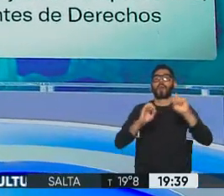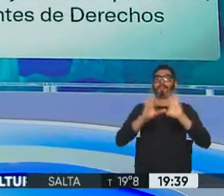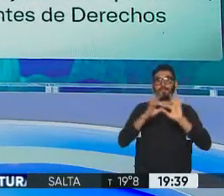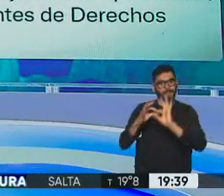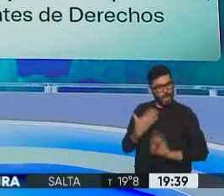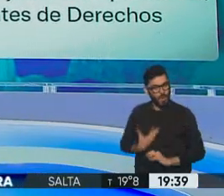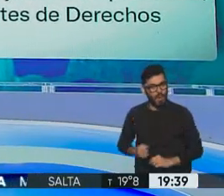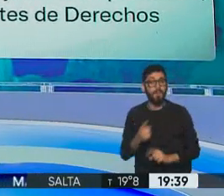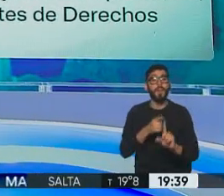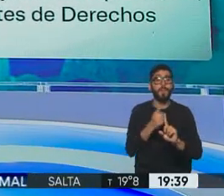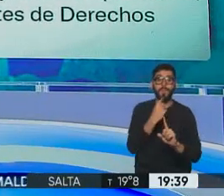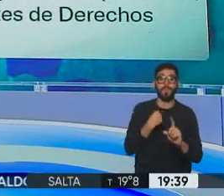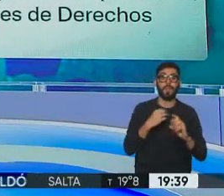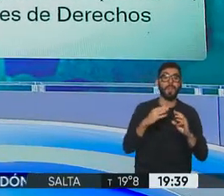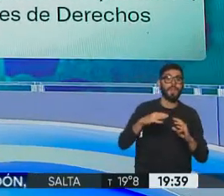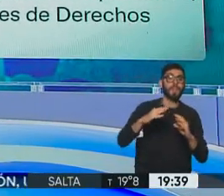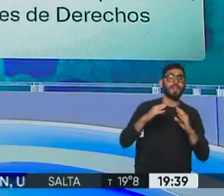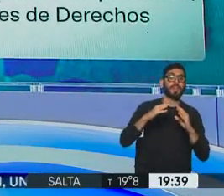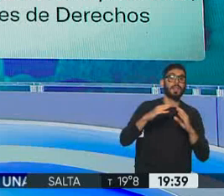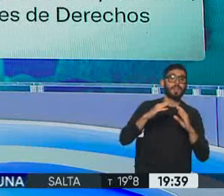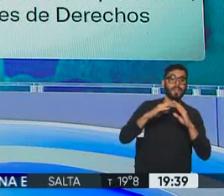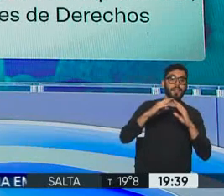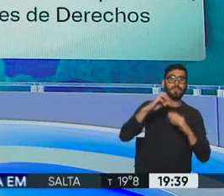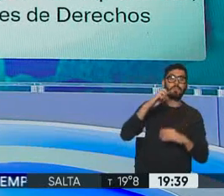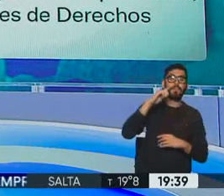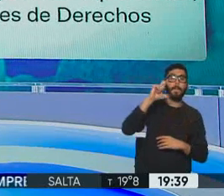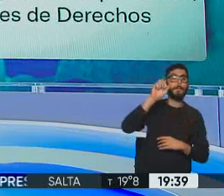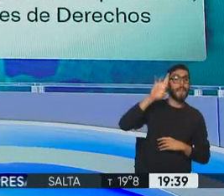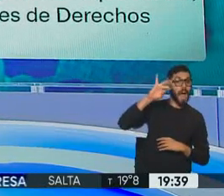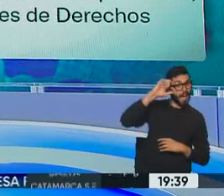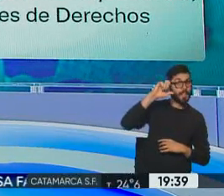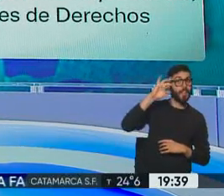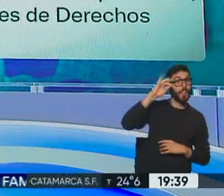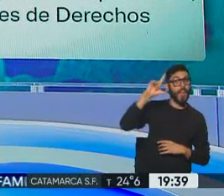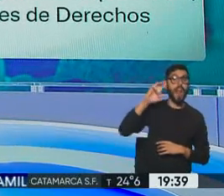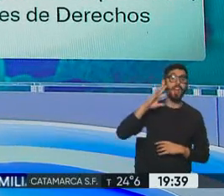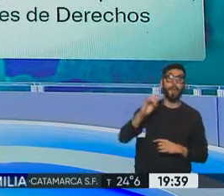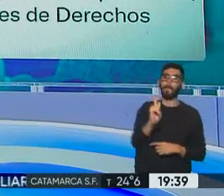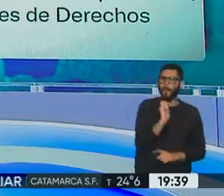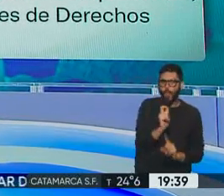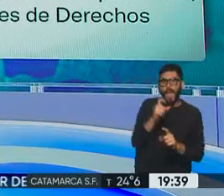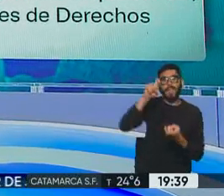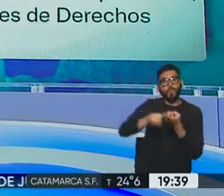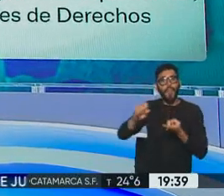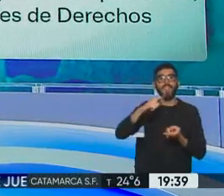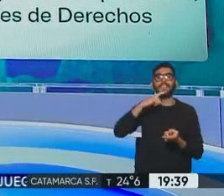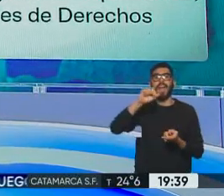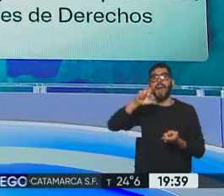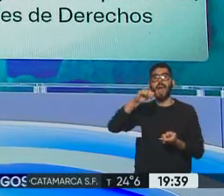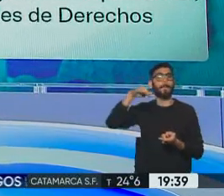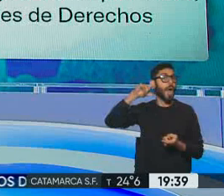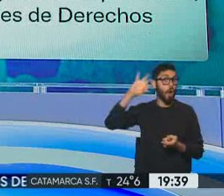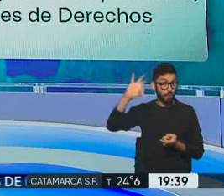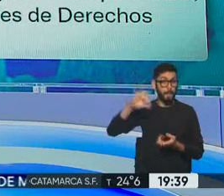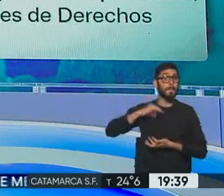gobierno. En casa con Pilar del Río, periodista y esposa de José Saramago, premio Nobel de Literatura, viajó a nuestro país invitada